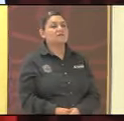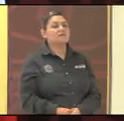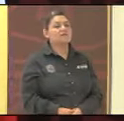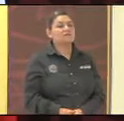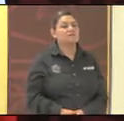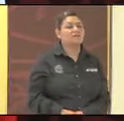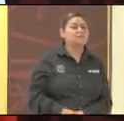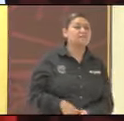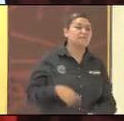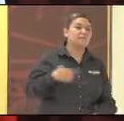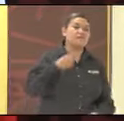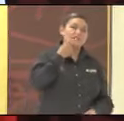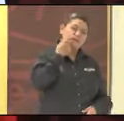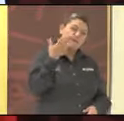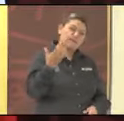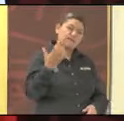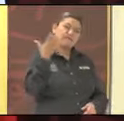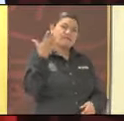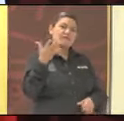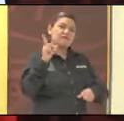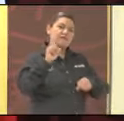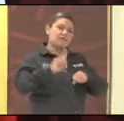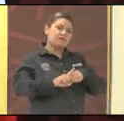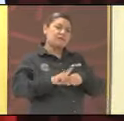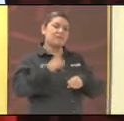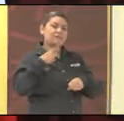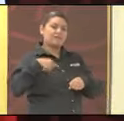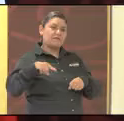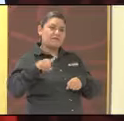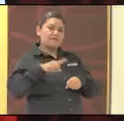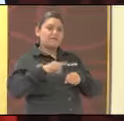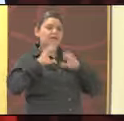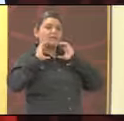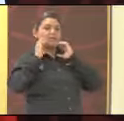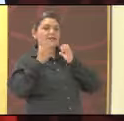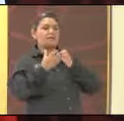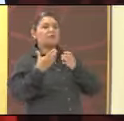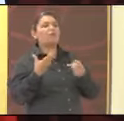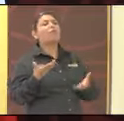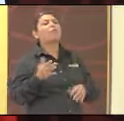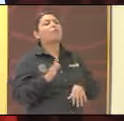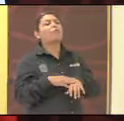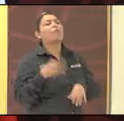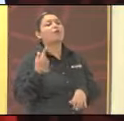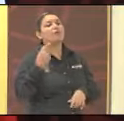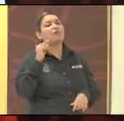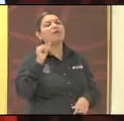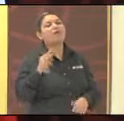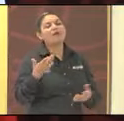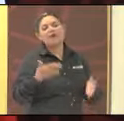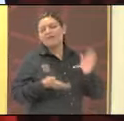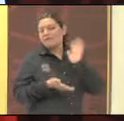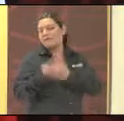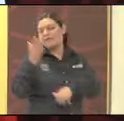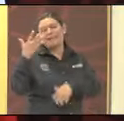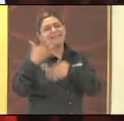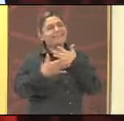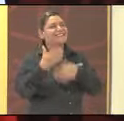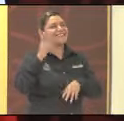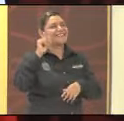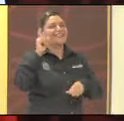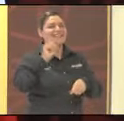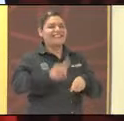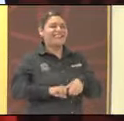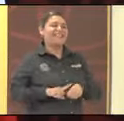pues yo les pedí 5 días y el cabildo me decía que por qué tan poquitos, que me fuera de Perú unos 15 o 20 días.